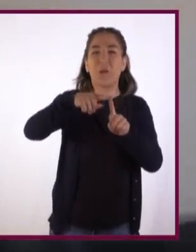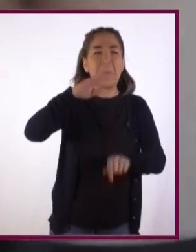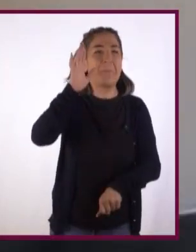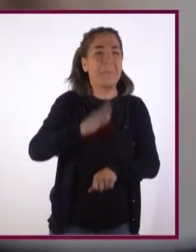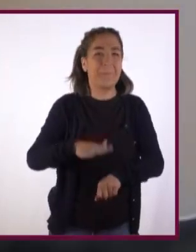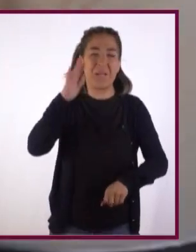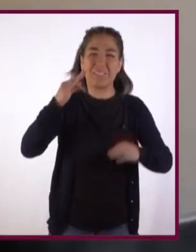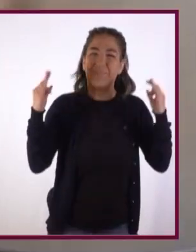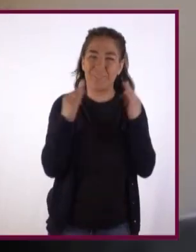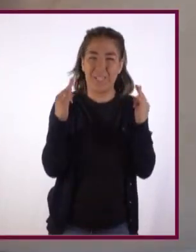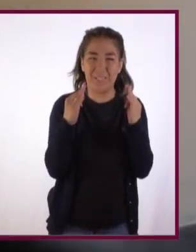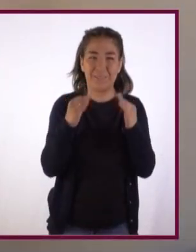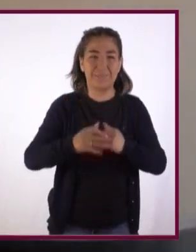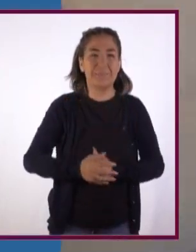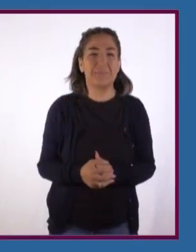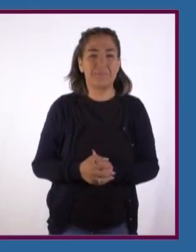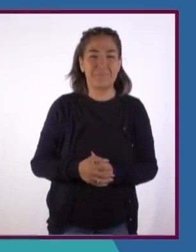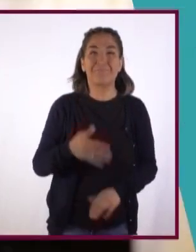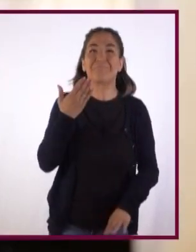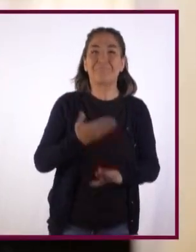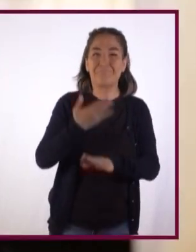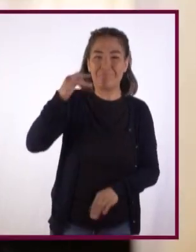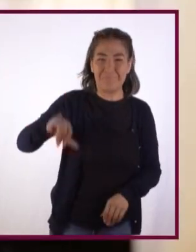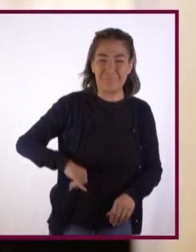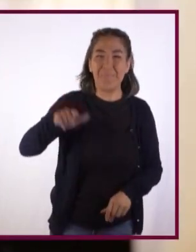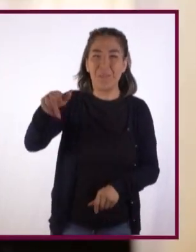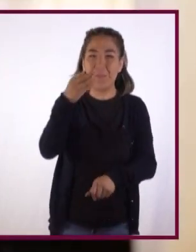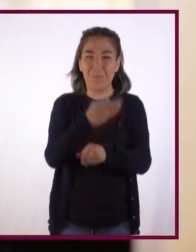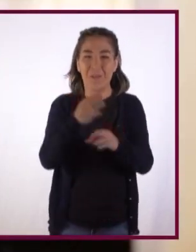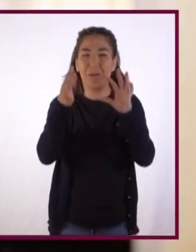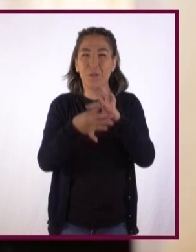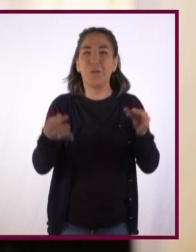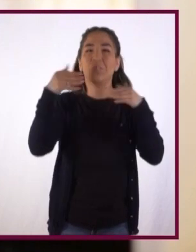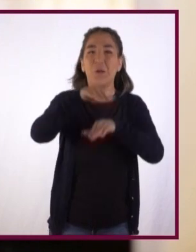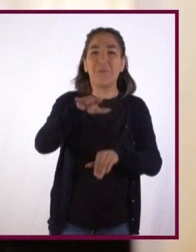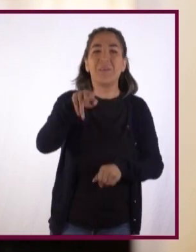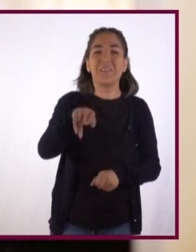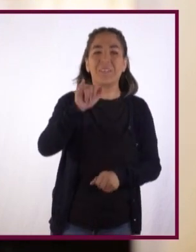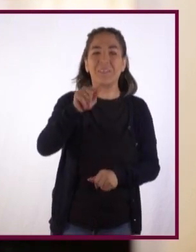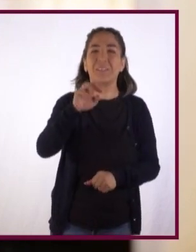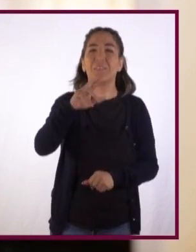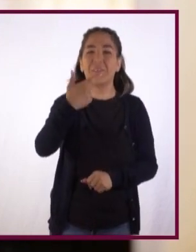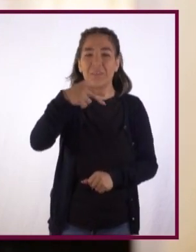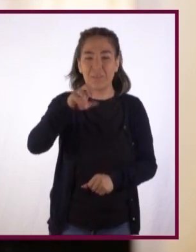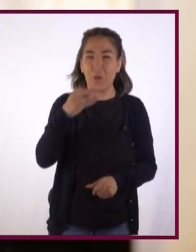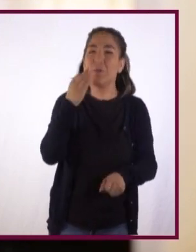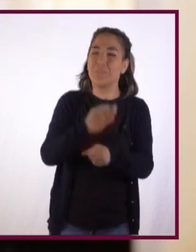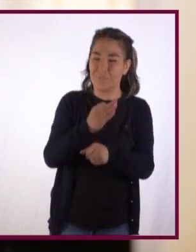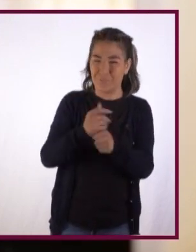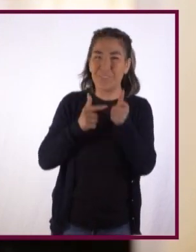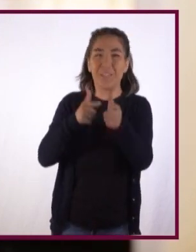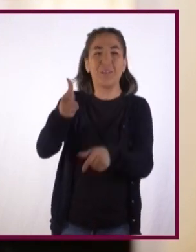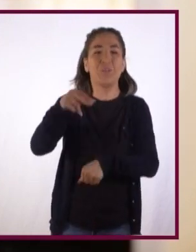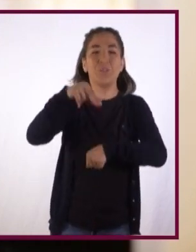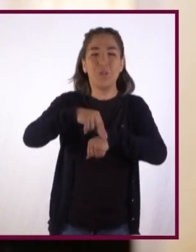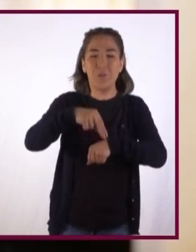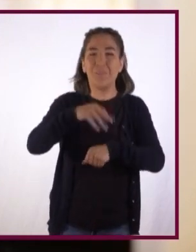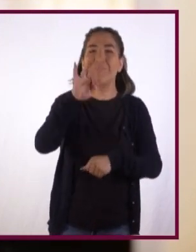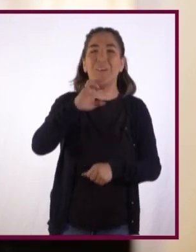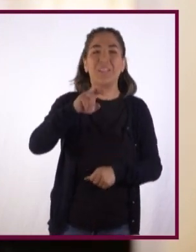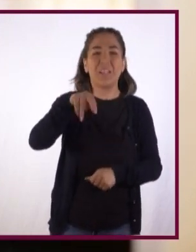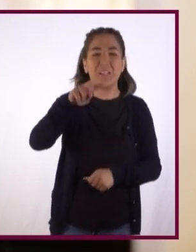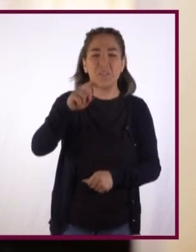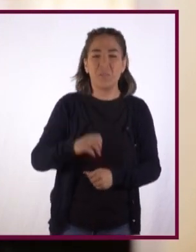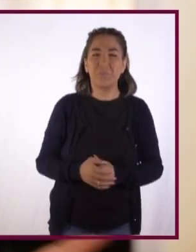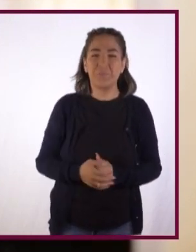temperaturas extremadamente frías. Interesante lo que nos comparte Dominique acerca del nitrógeno. Ahora continuamos con el doctor Fernando Velázquez.